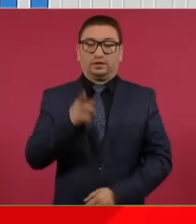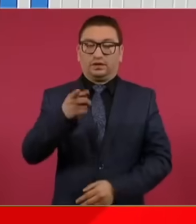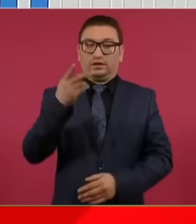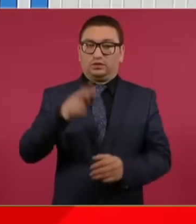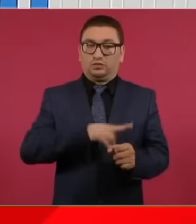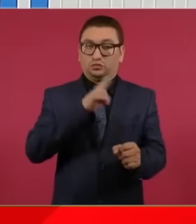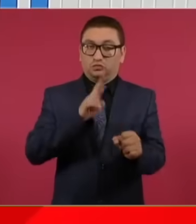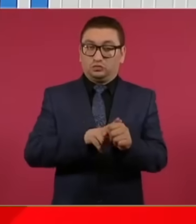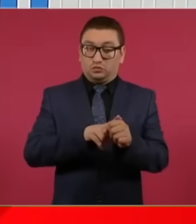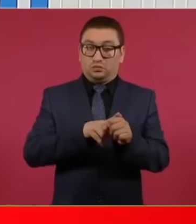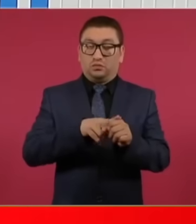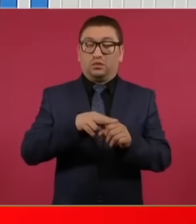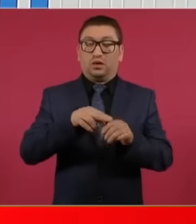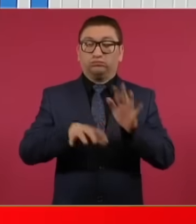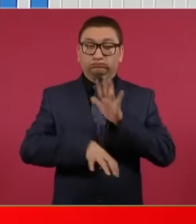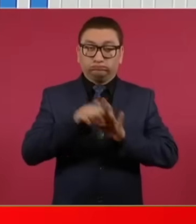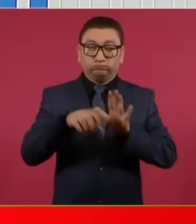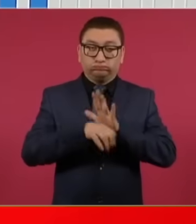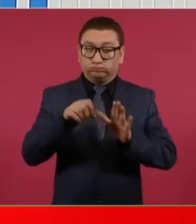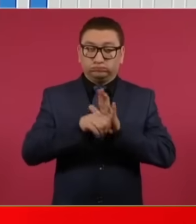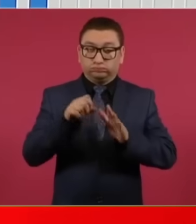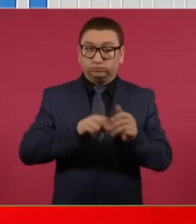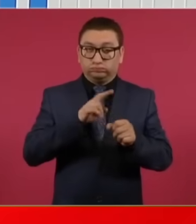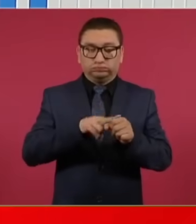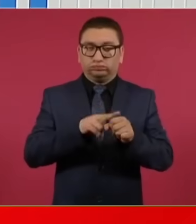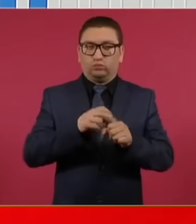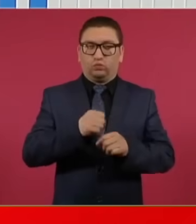natural a los pozos.